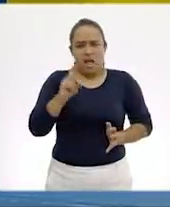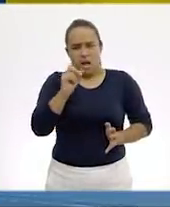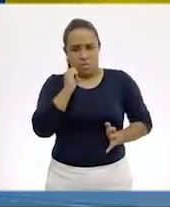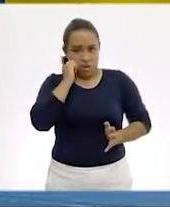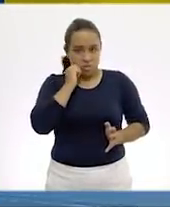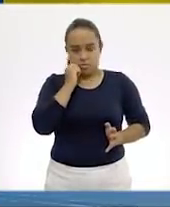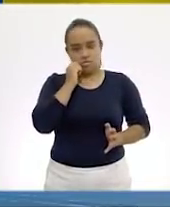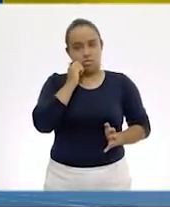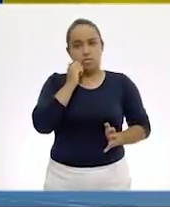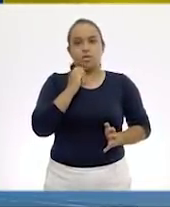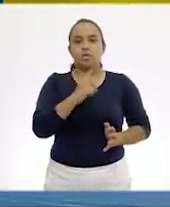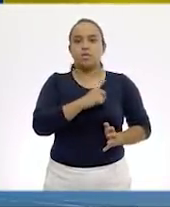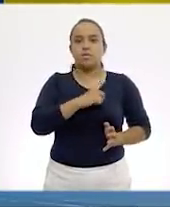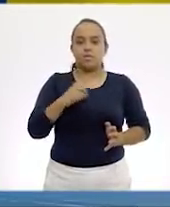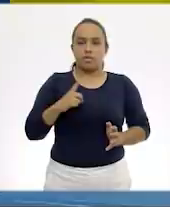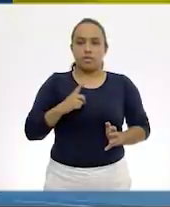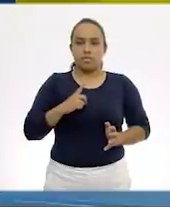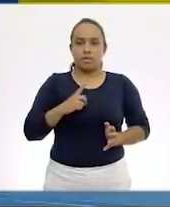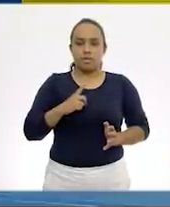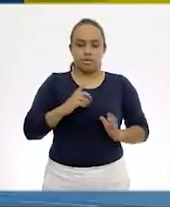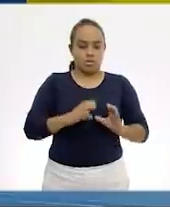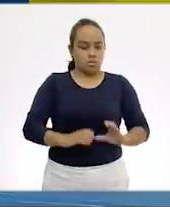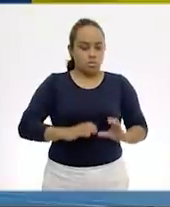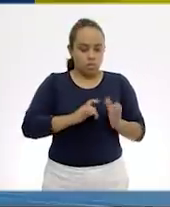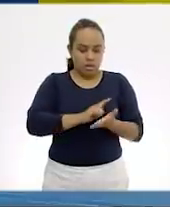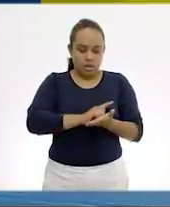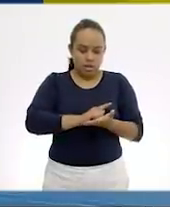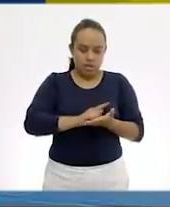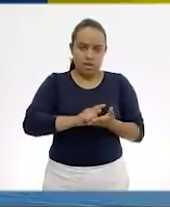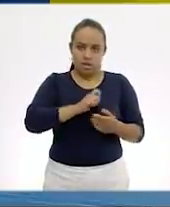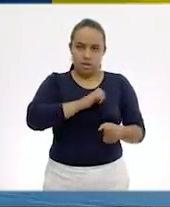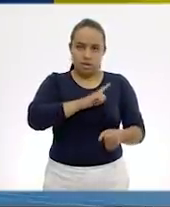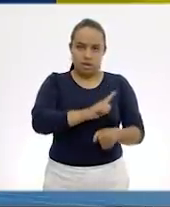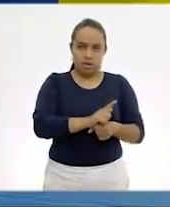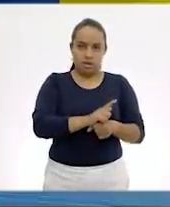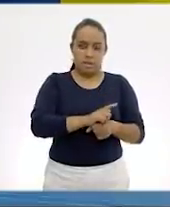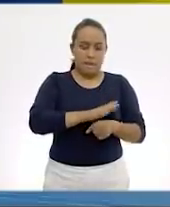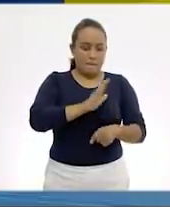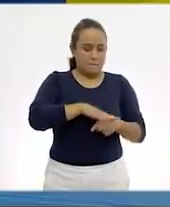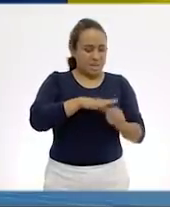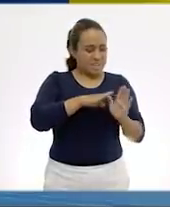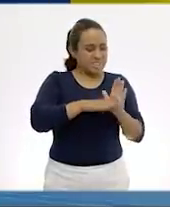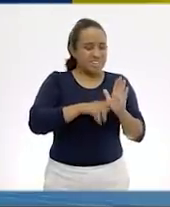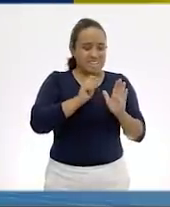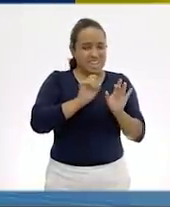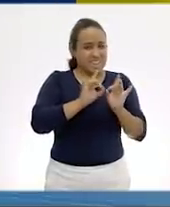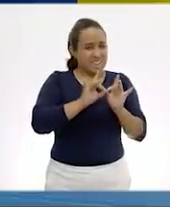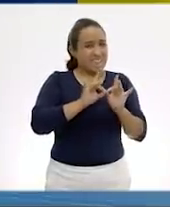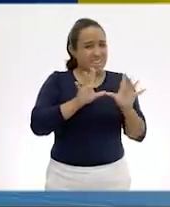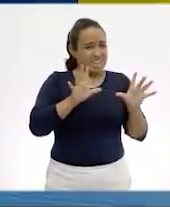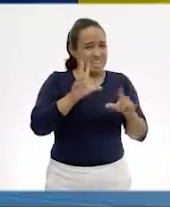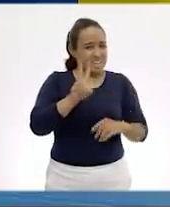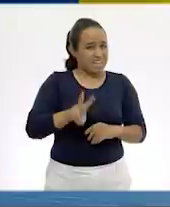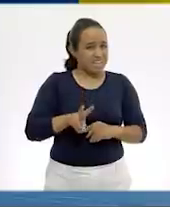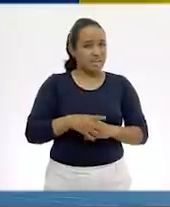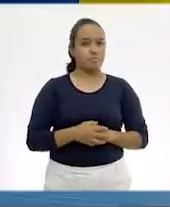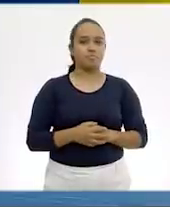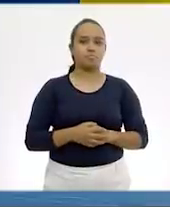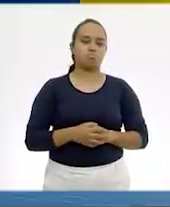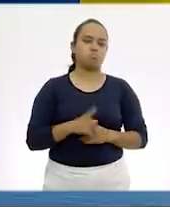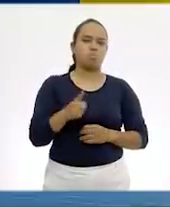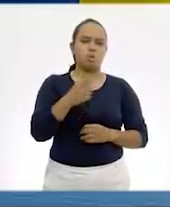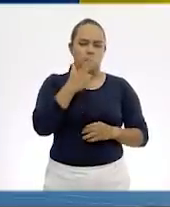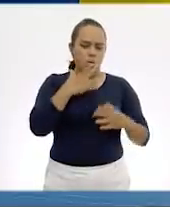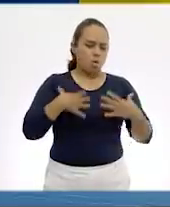jabón, sino mantener un cuidado especial en la zona más delicada de nuestro cuerpo. Usar